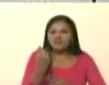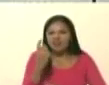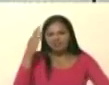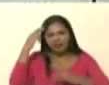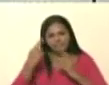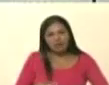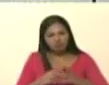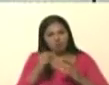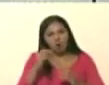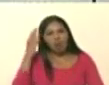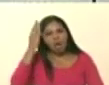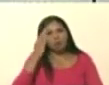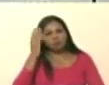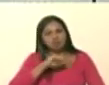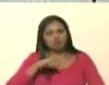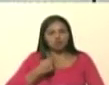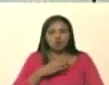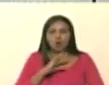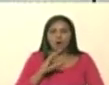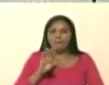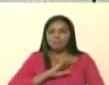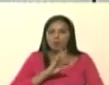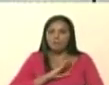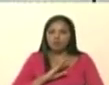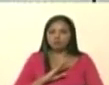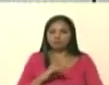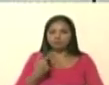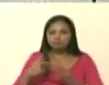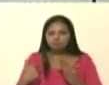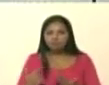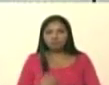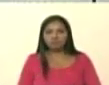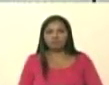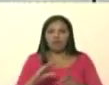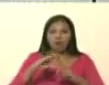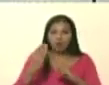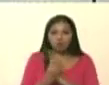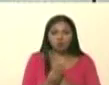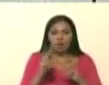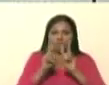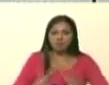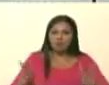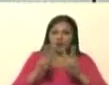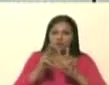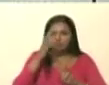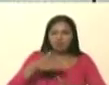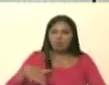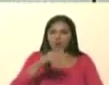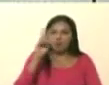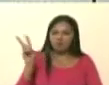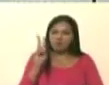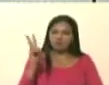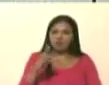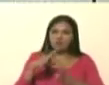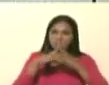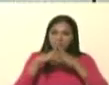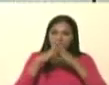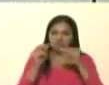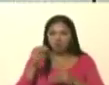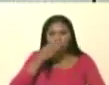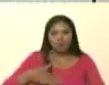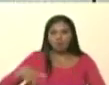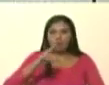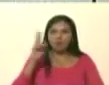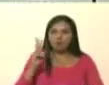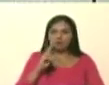respeto a la conciencia ciudadana democrática ni a la cultura de valores del pueblo de venezuela de todo el pueblo de venezuela